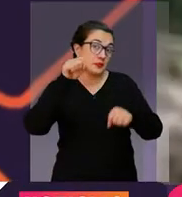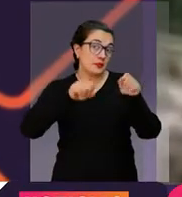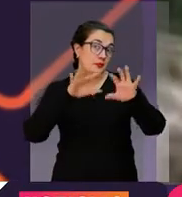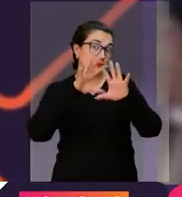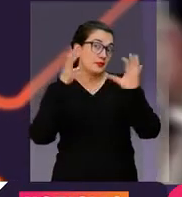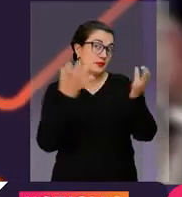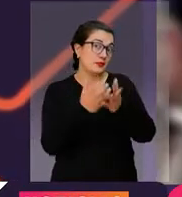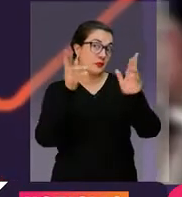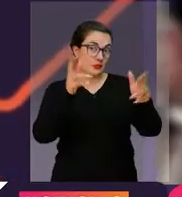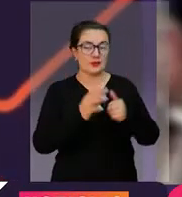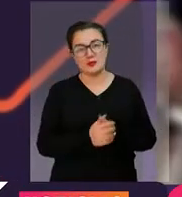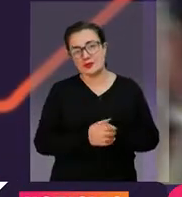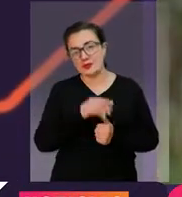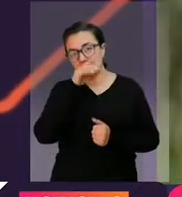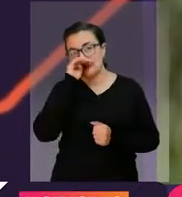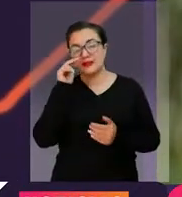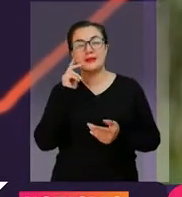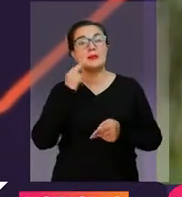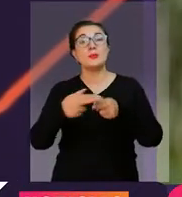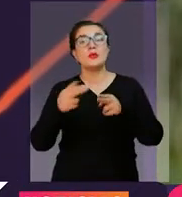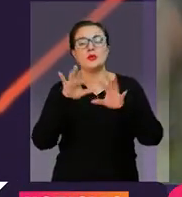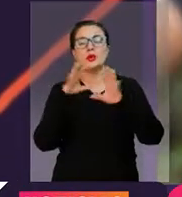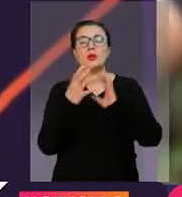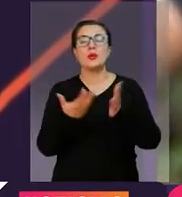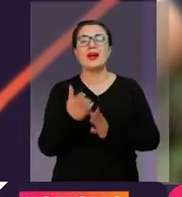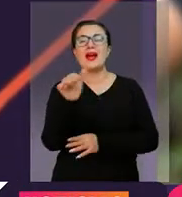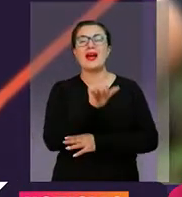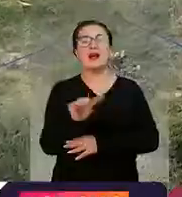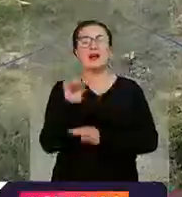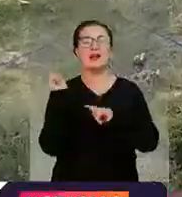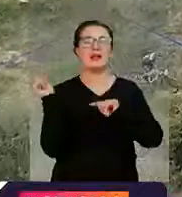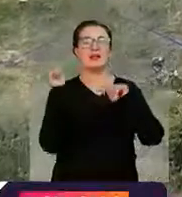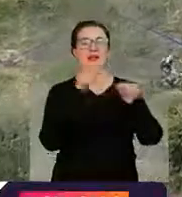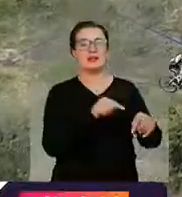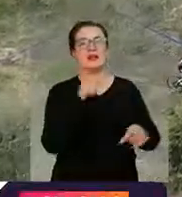Ese campeonato del mundo será el próximo mes de agosto en Val di Sole, en